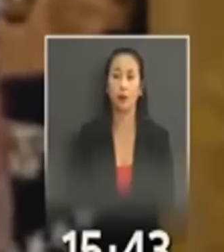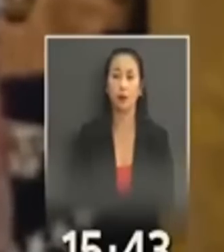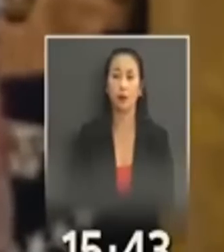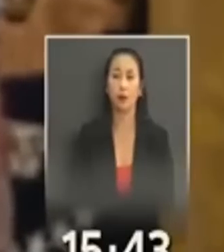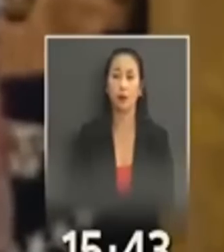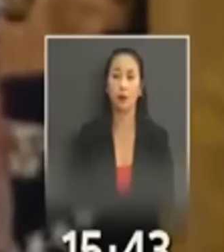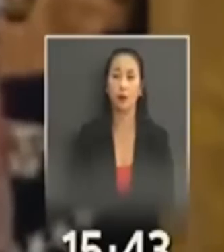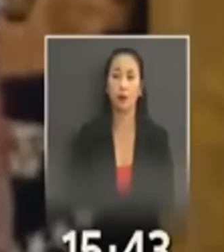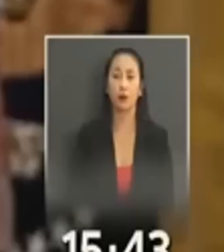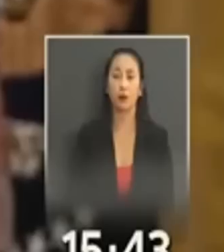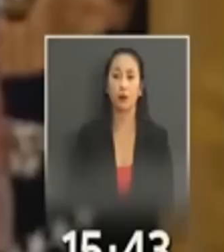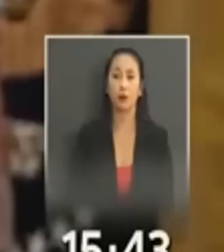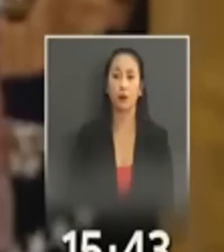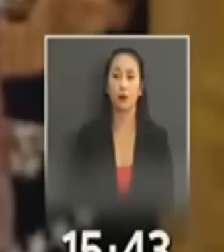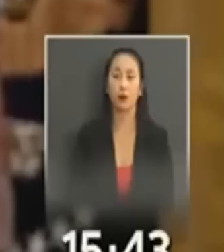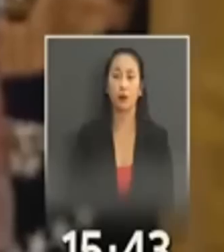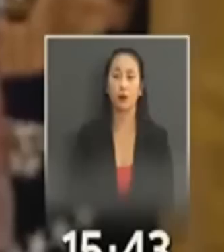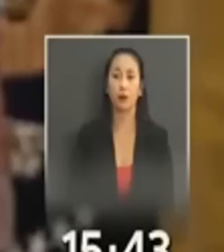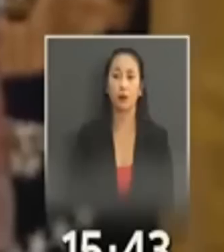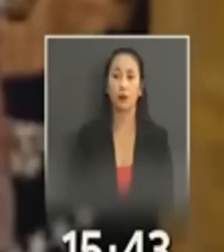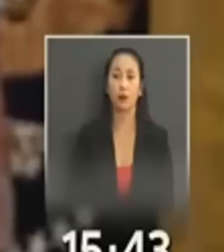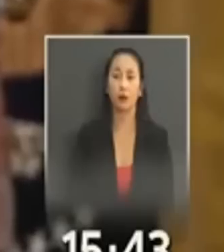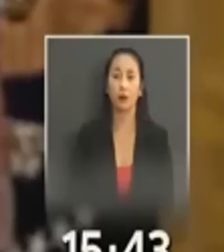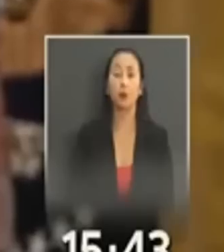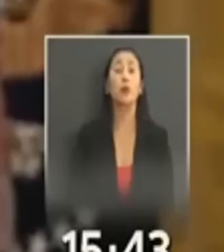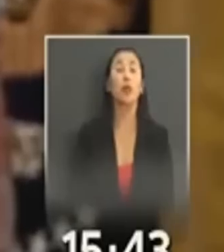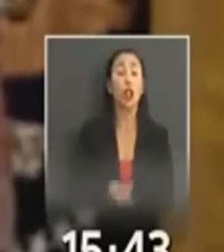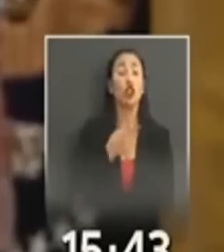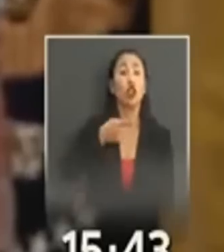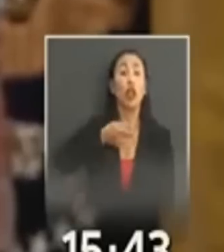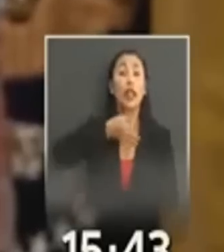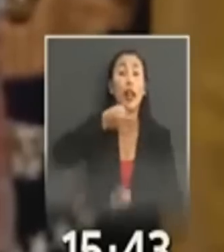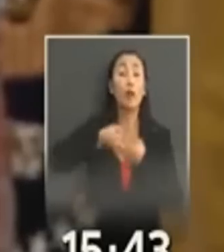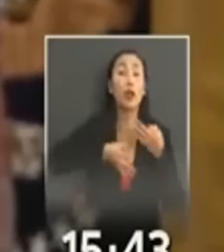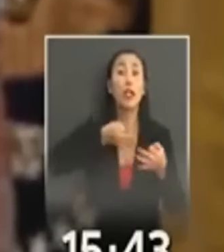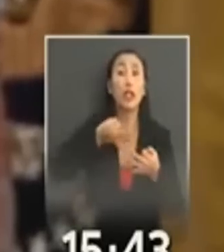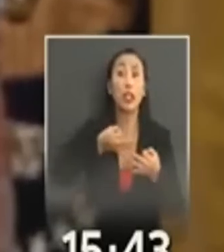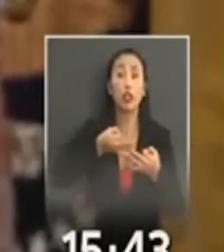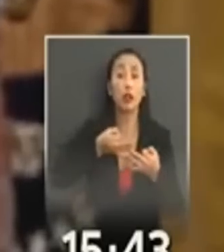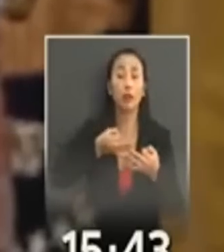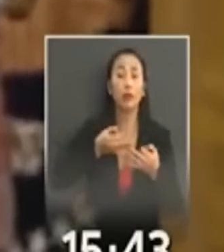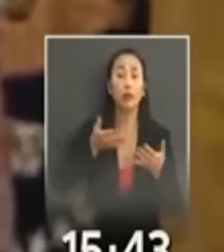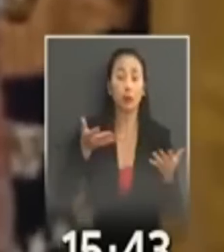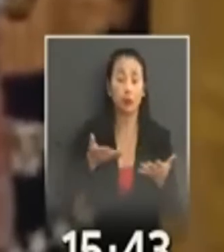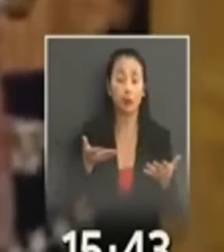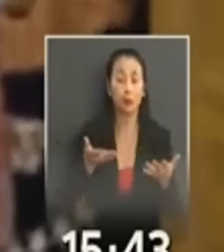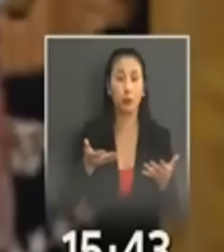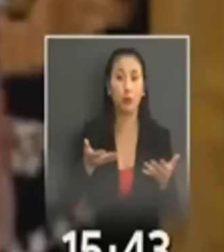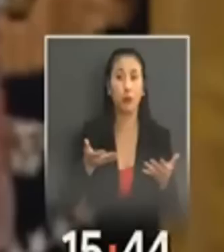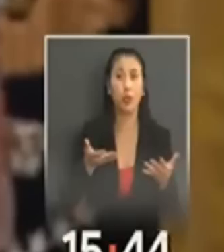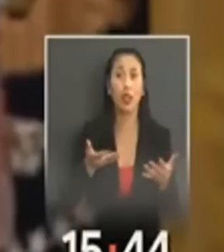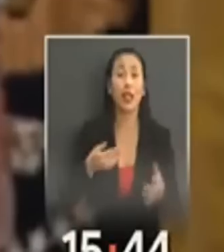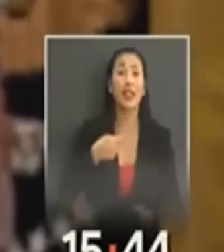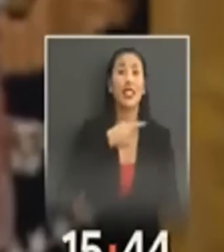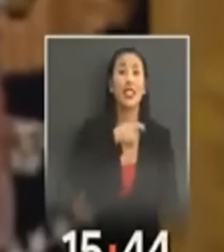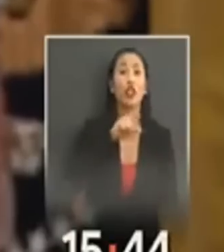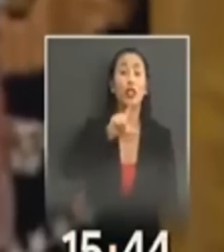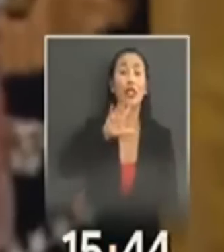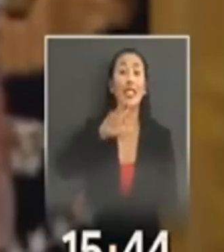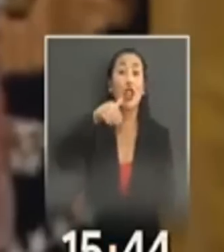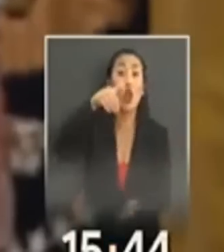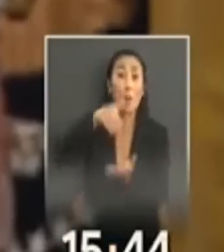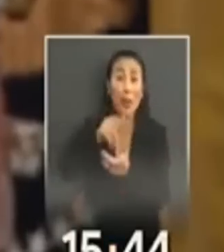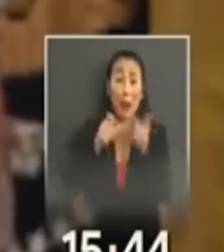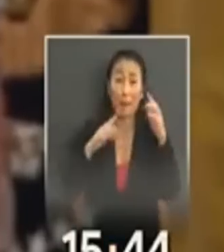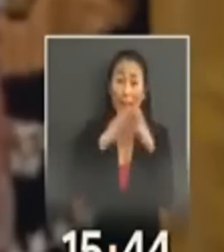permitir Pues con titular señores ha confirmado Nicolás maduro y ha denunciado ante el celar estos intentos de avivar un golpe de estado al supuesto